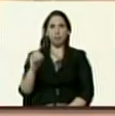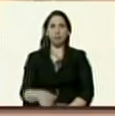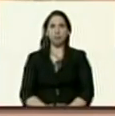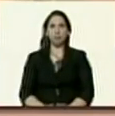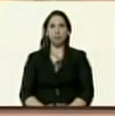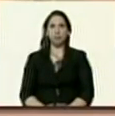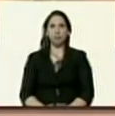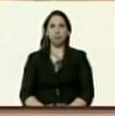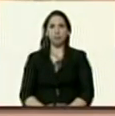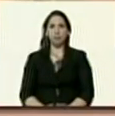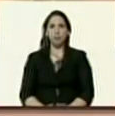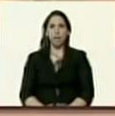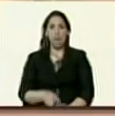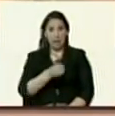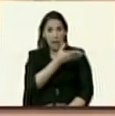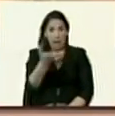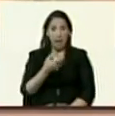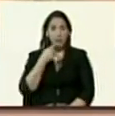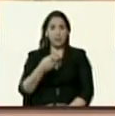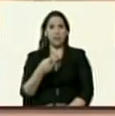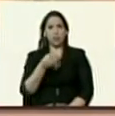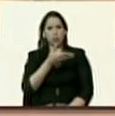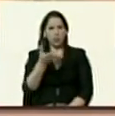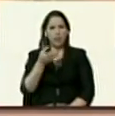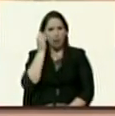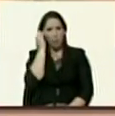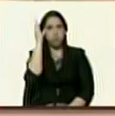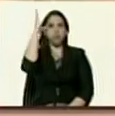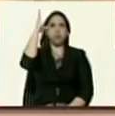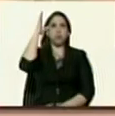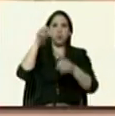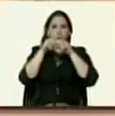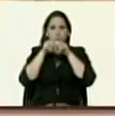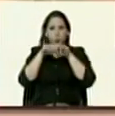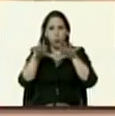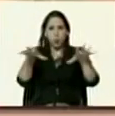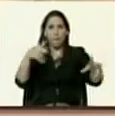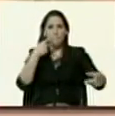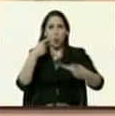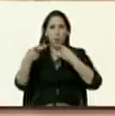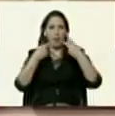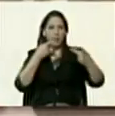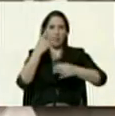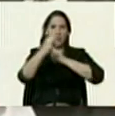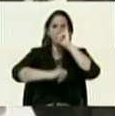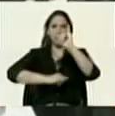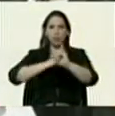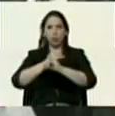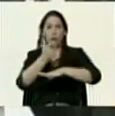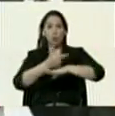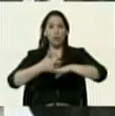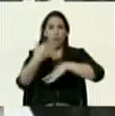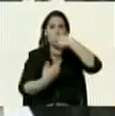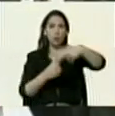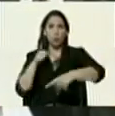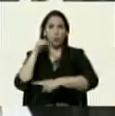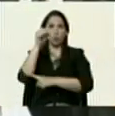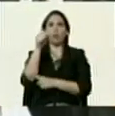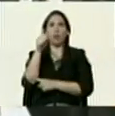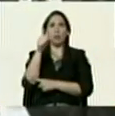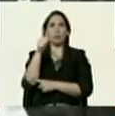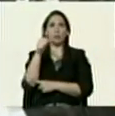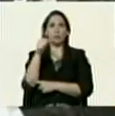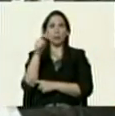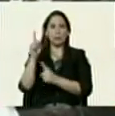Yo les dice a ustedes lo que es la capacidad de despliegue de la política internacional de un gobierno revolucionario